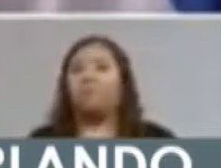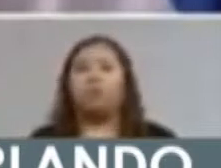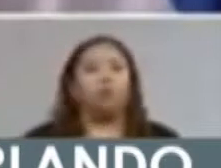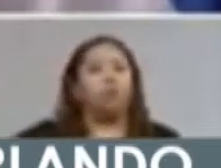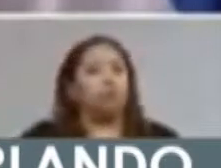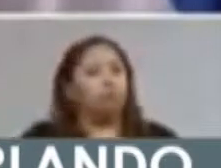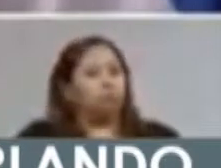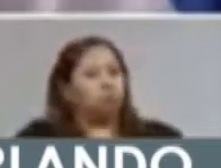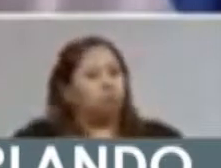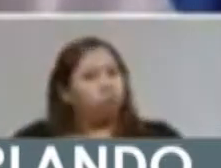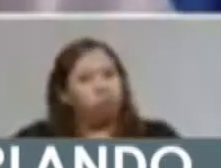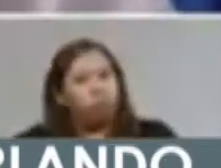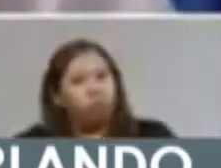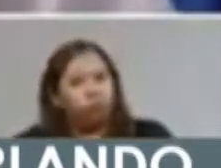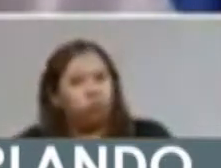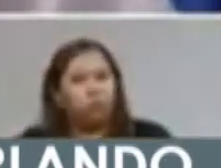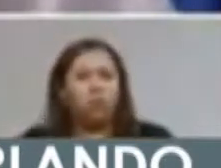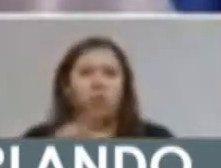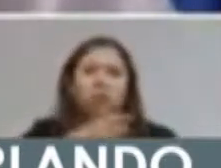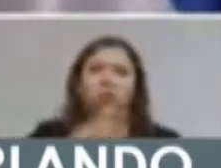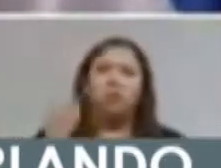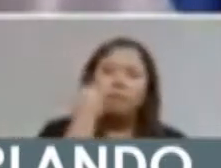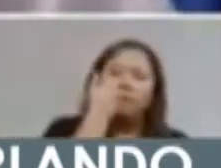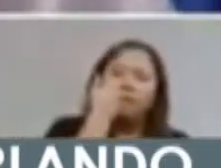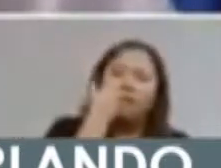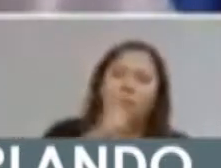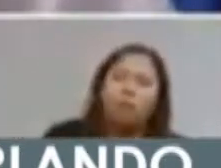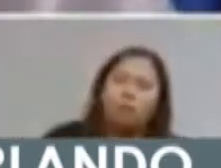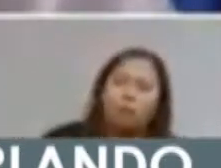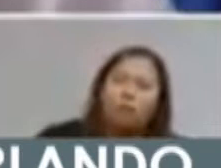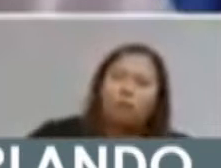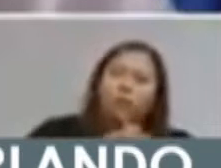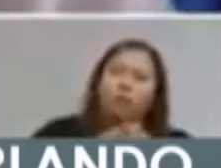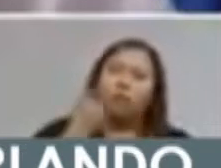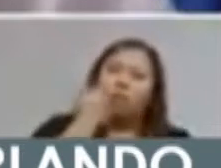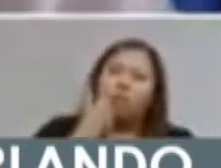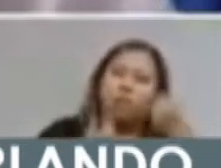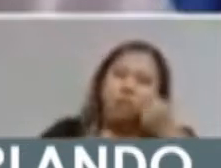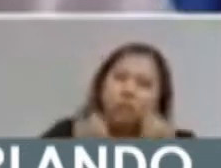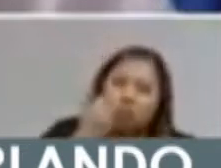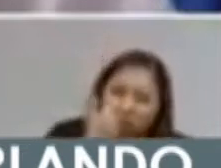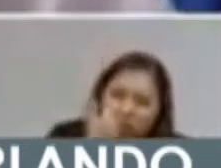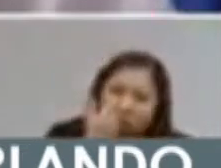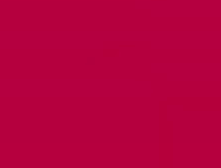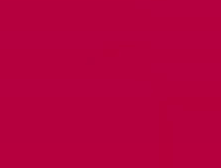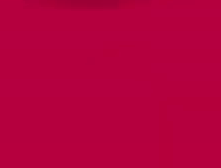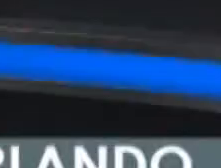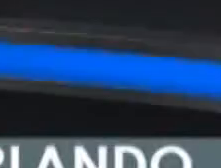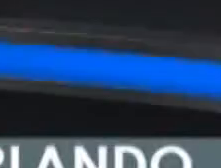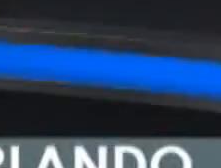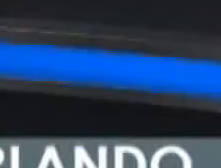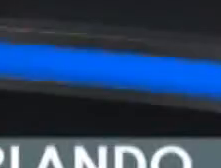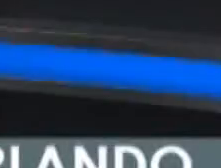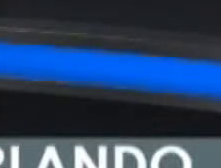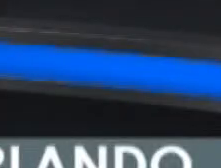consorte son la primera pareja presidencial en contraer la enfermedad en el continente americano. Como presidente de la nación,